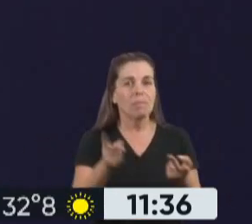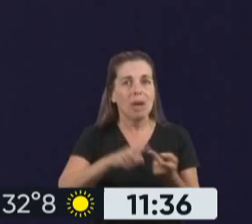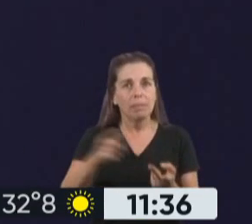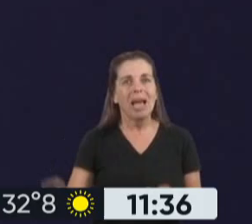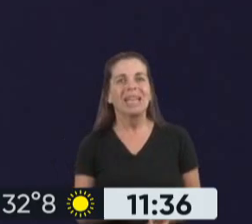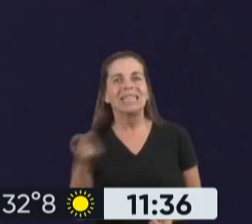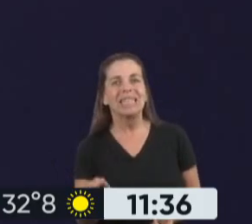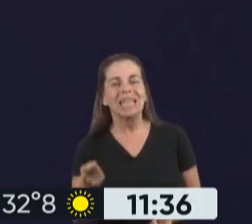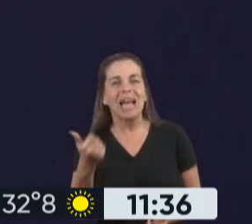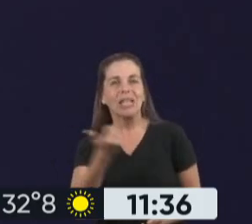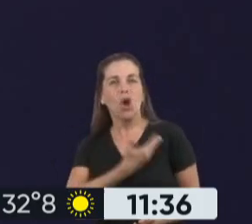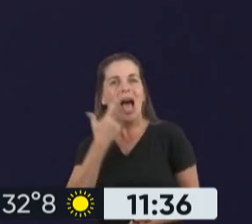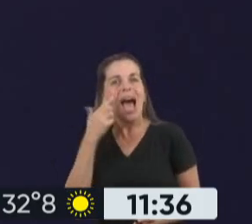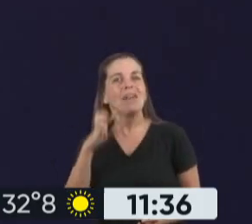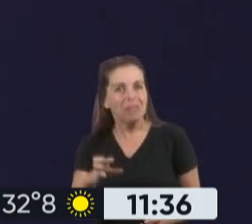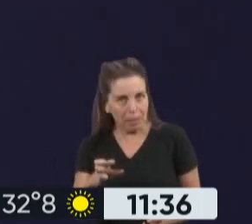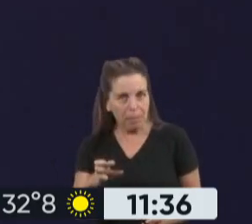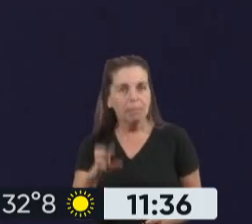AFIP,